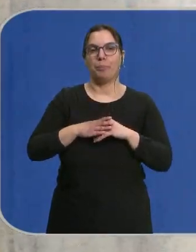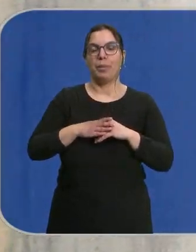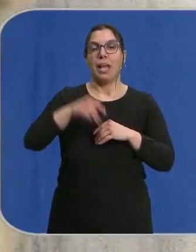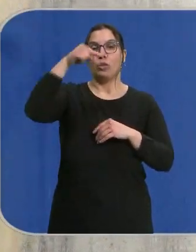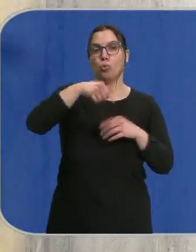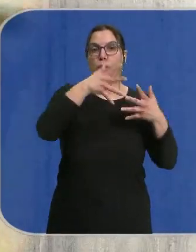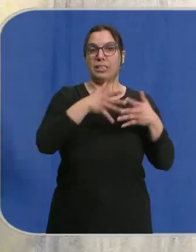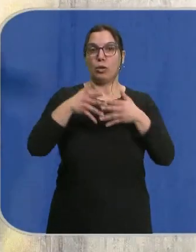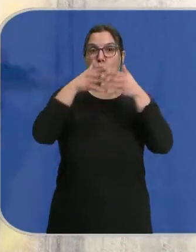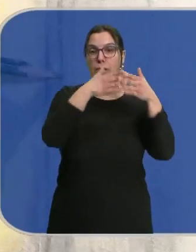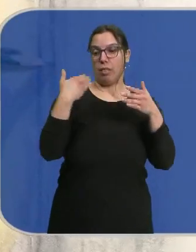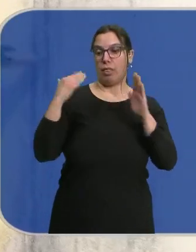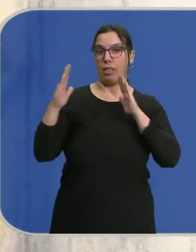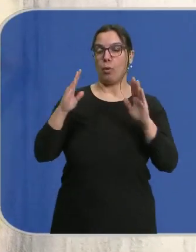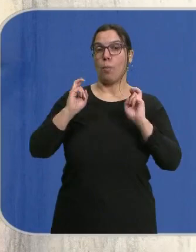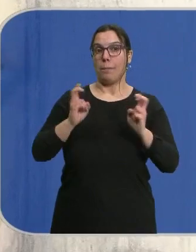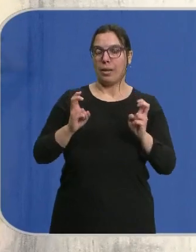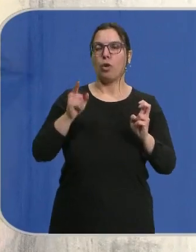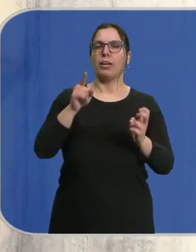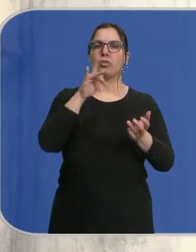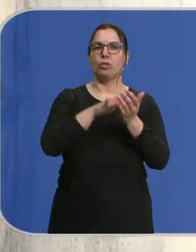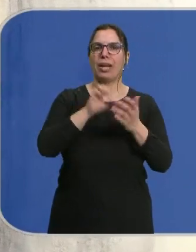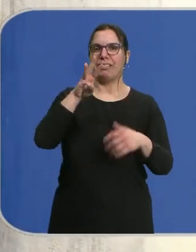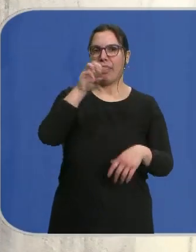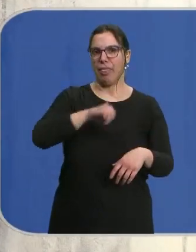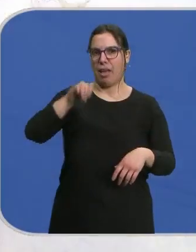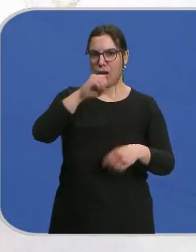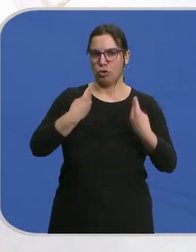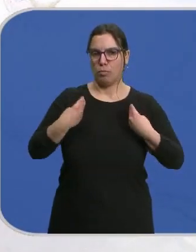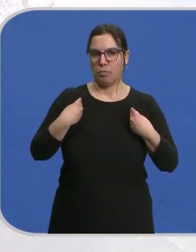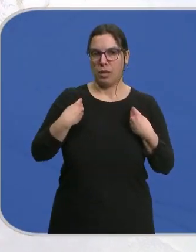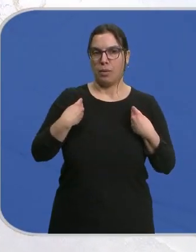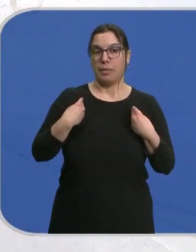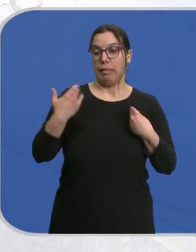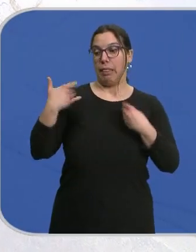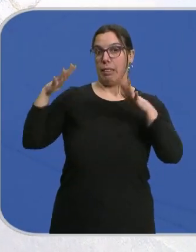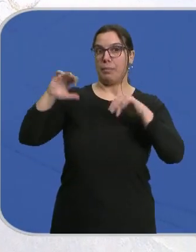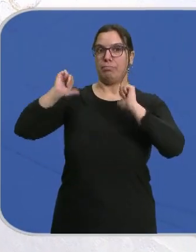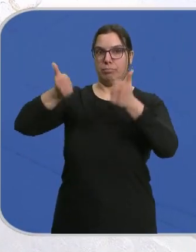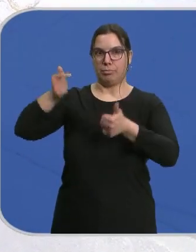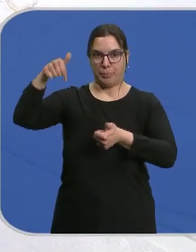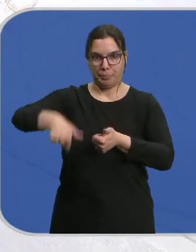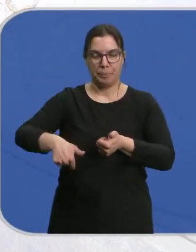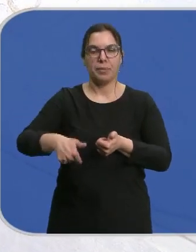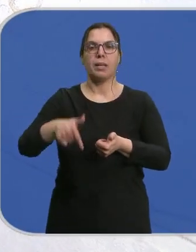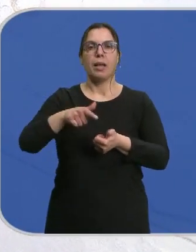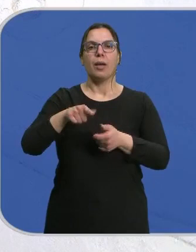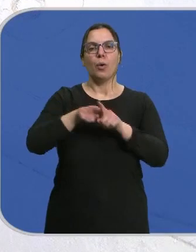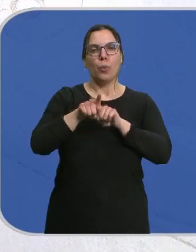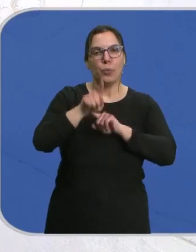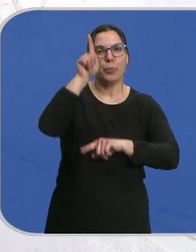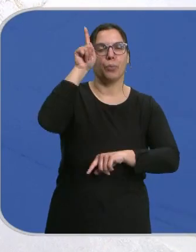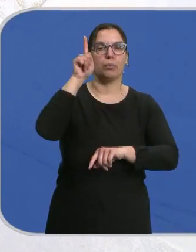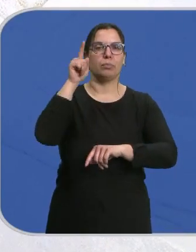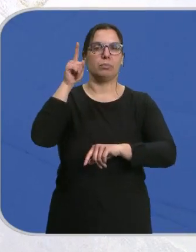Estados Unidos, y su etapa más reciente en México, donde ha estado durante 13 años, hasta hace menos de 10 meses, han forjado la larga y nutrida